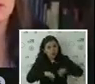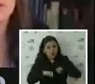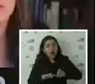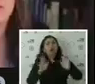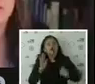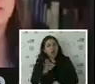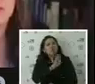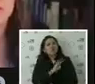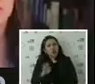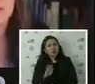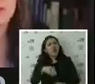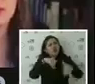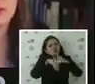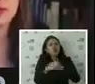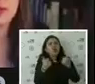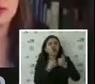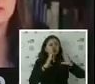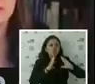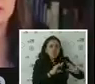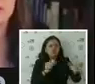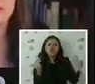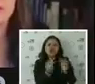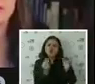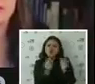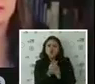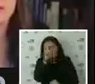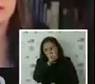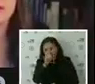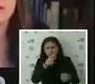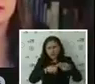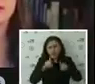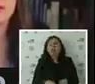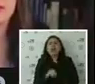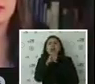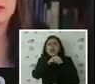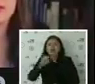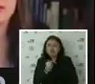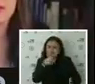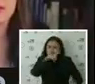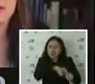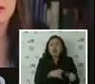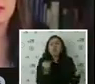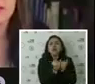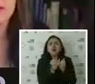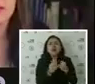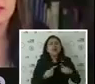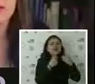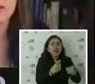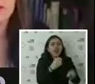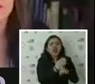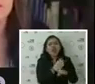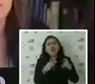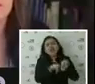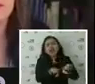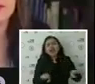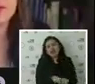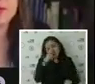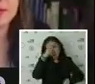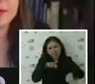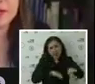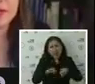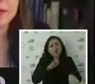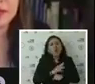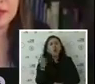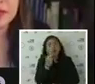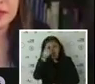de los derechos para recibir capacitación, asesoría, seguridad social y puedan recibir equipos de trabajo